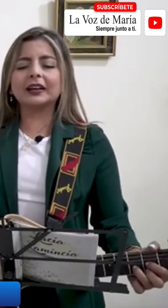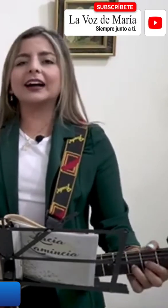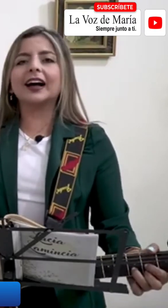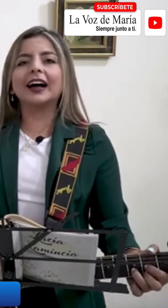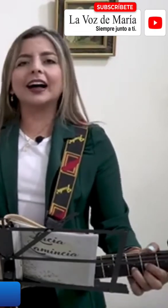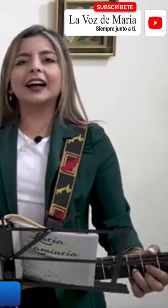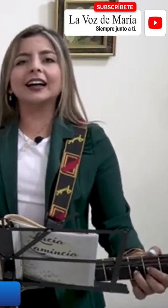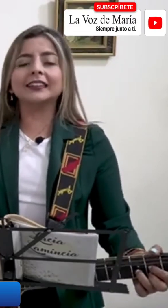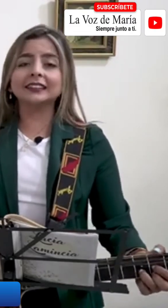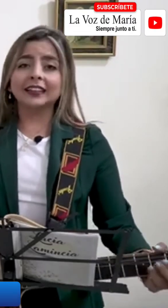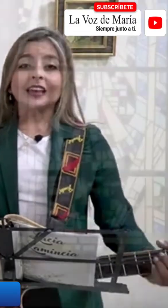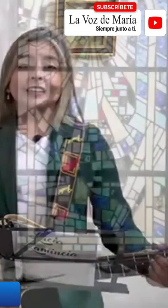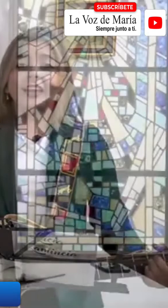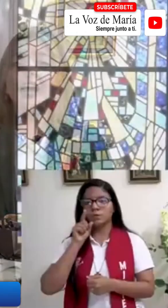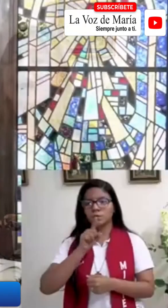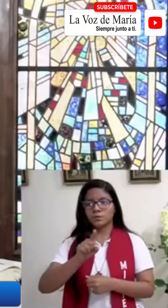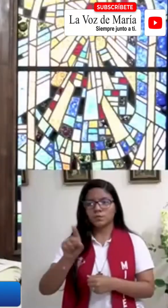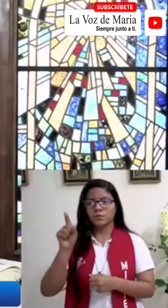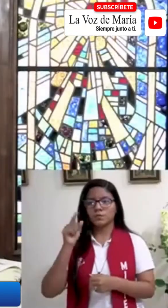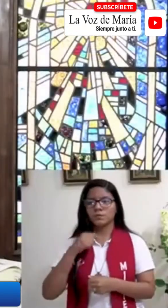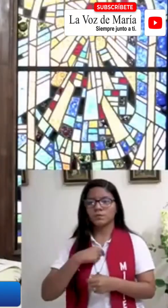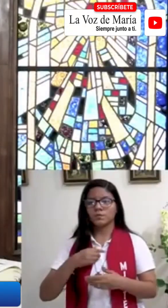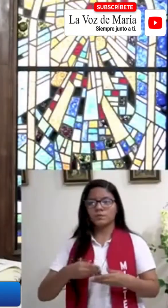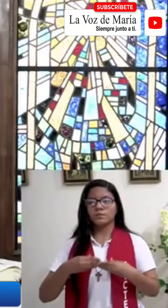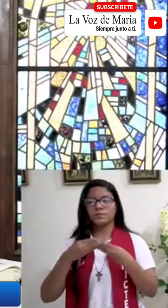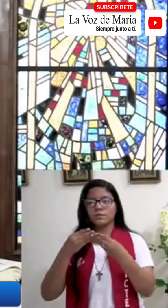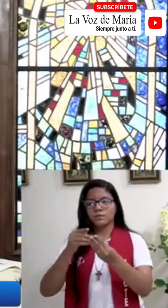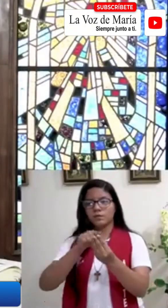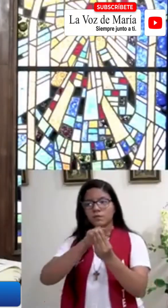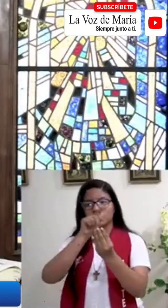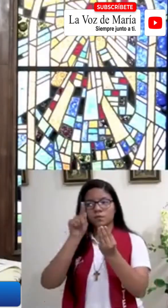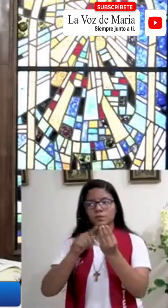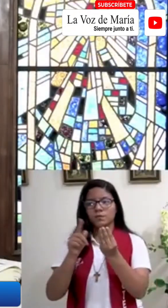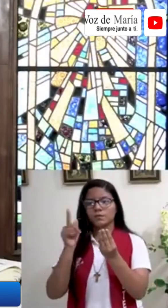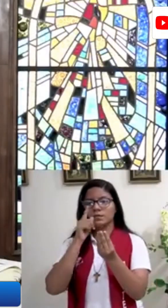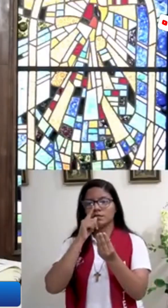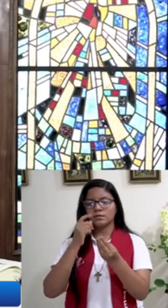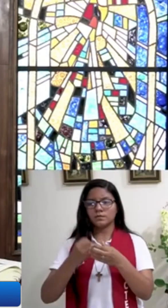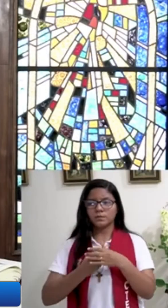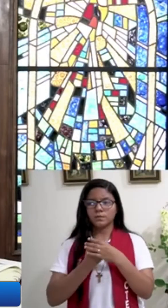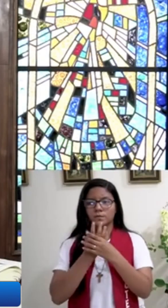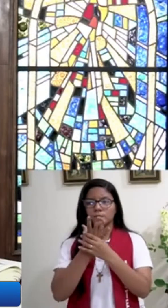mi pan, el agua de mi fuente.